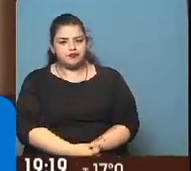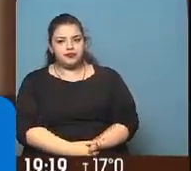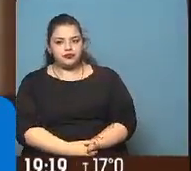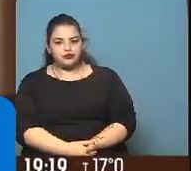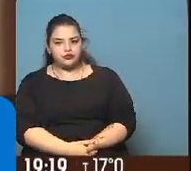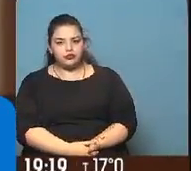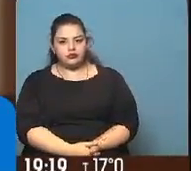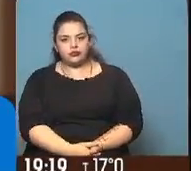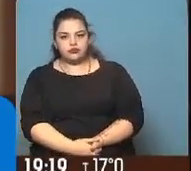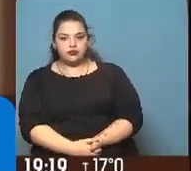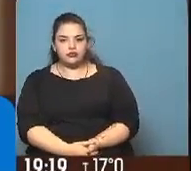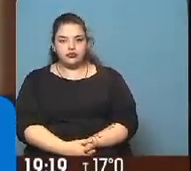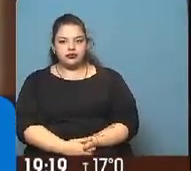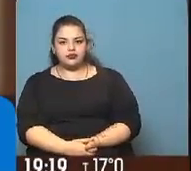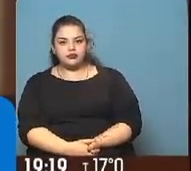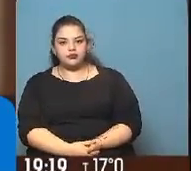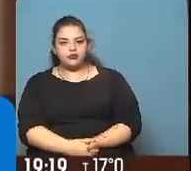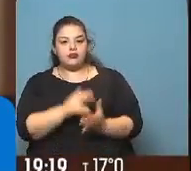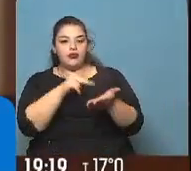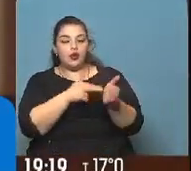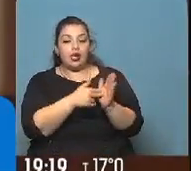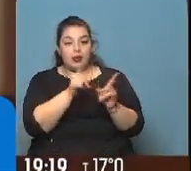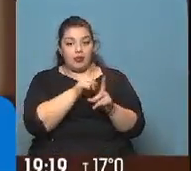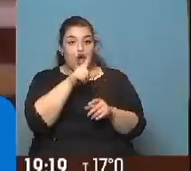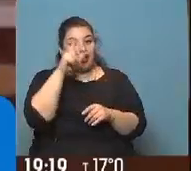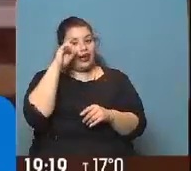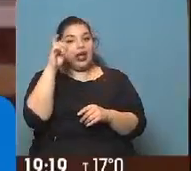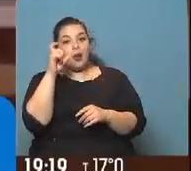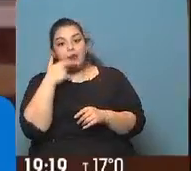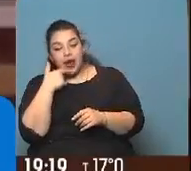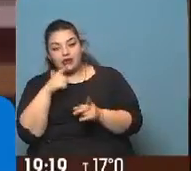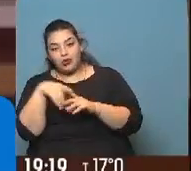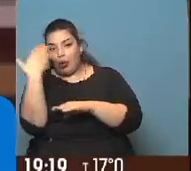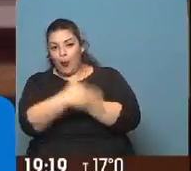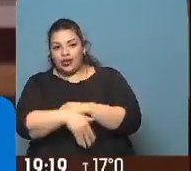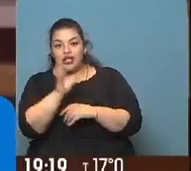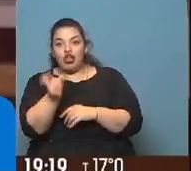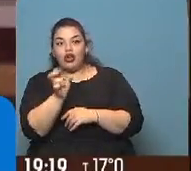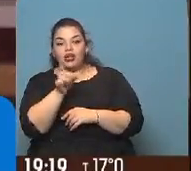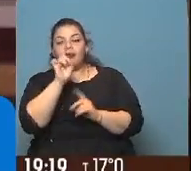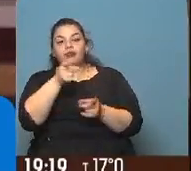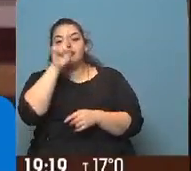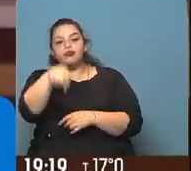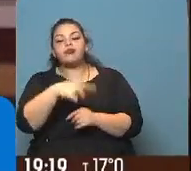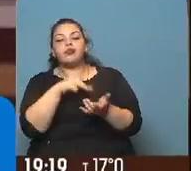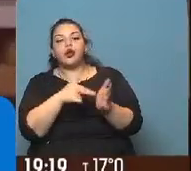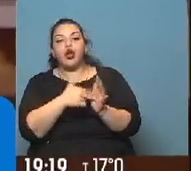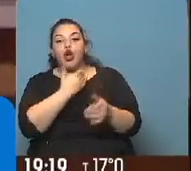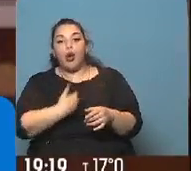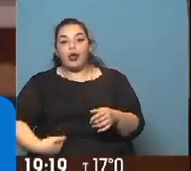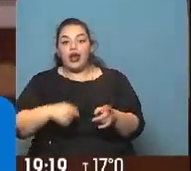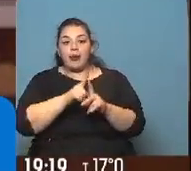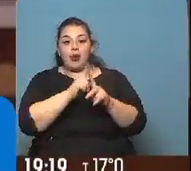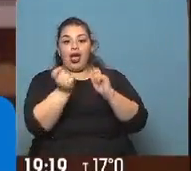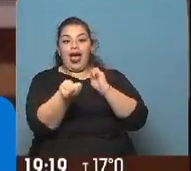que las lebacs y las letes en dólares estos vencimientos de dólares se están complicando el mercado de cambios porque el gobierno está renovando